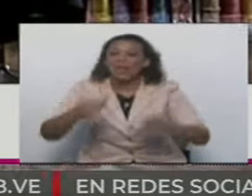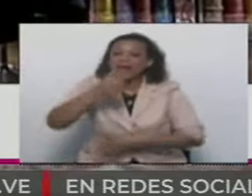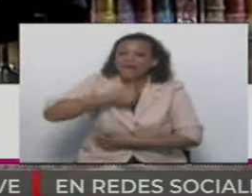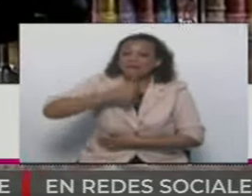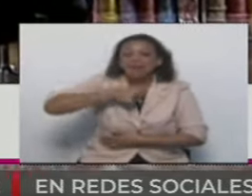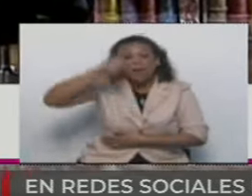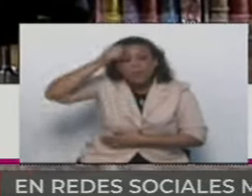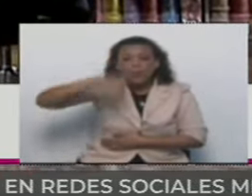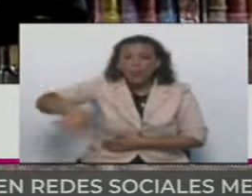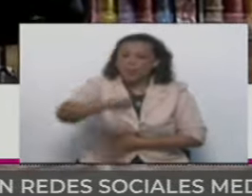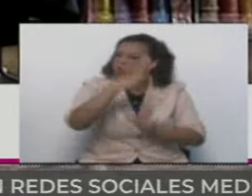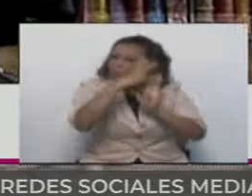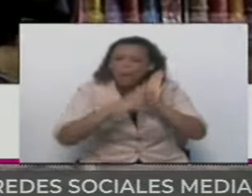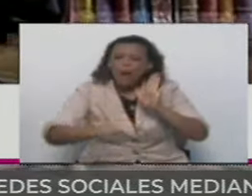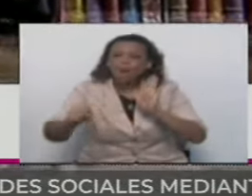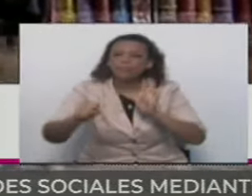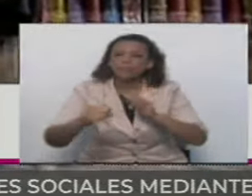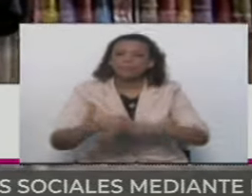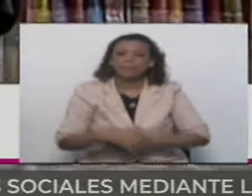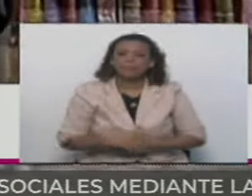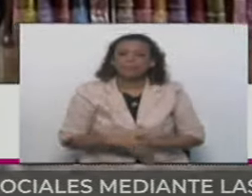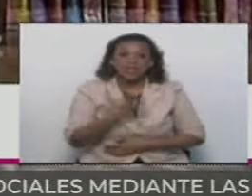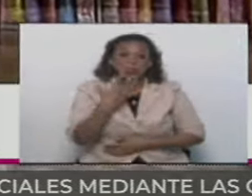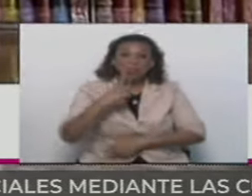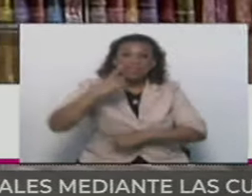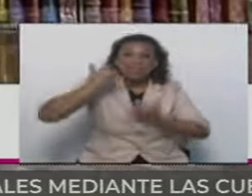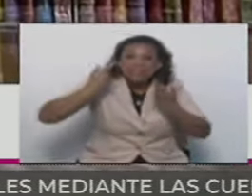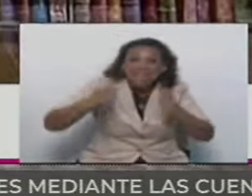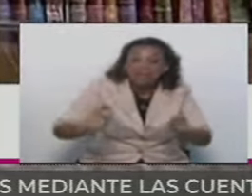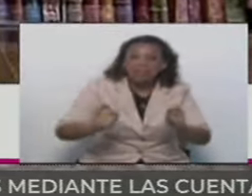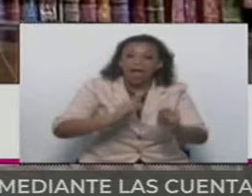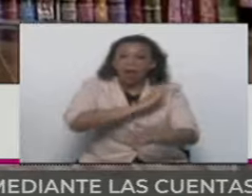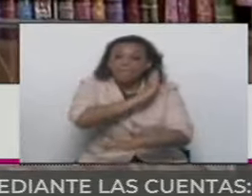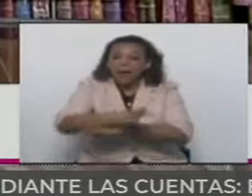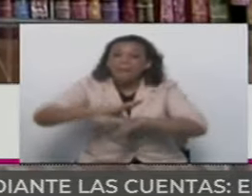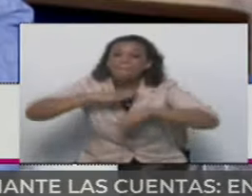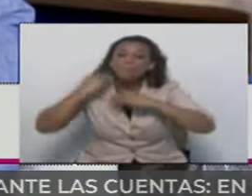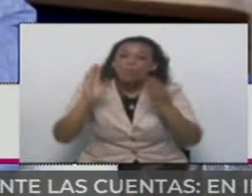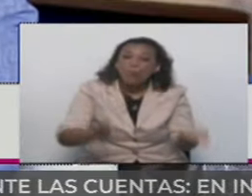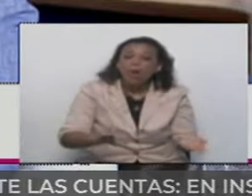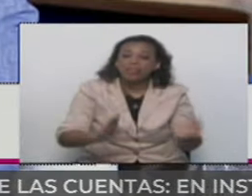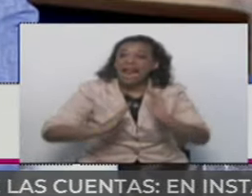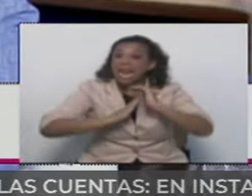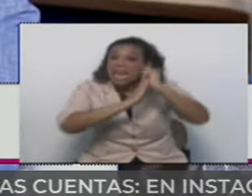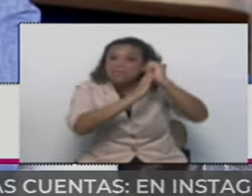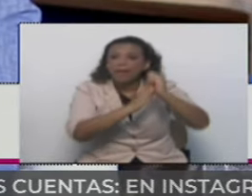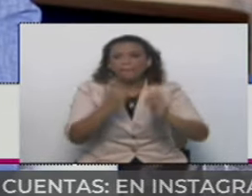del mundo. Ellos tratan de asesinar a los líderes. Mira lo que sucedió.